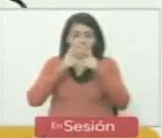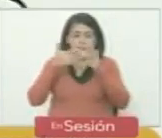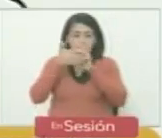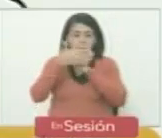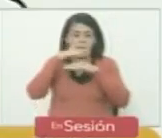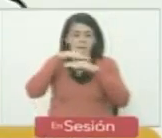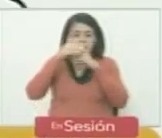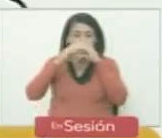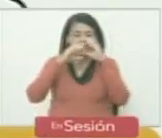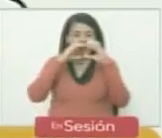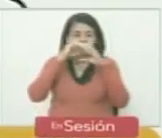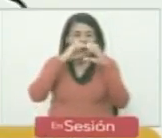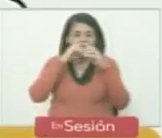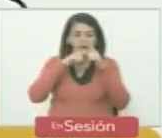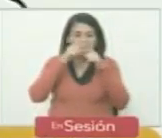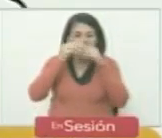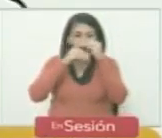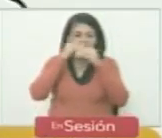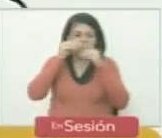comunicacional